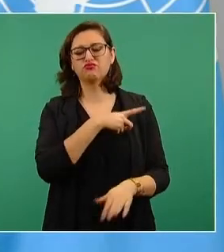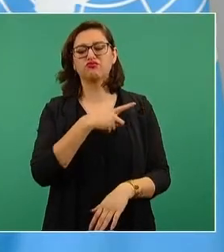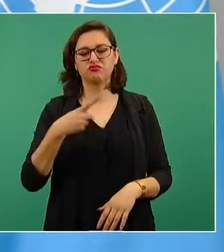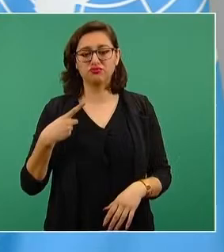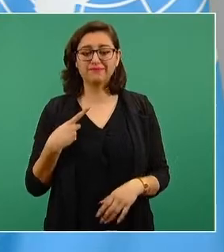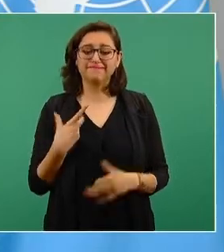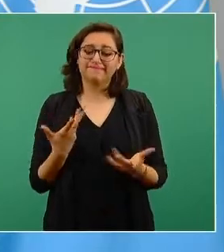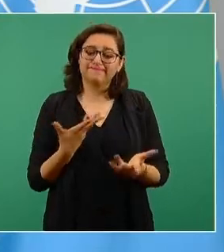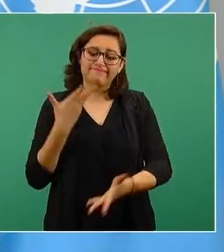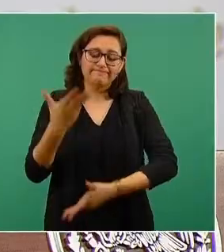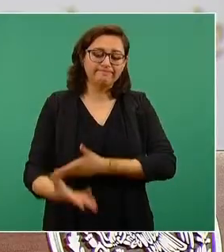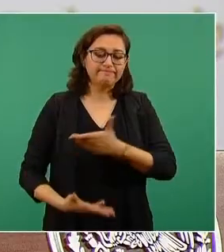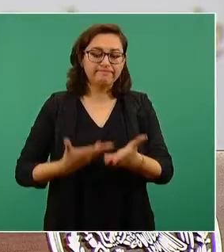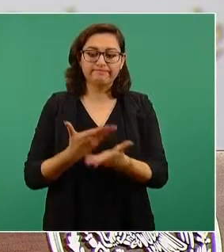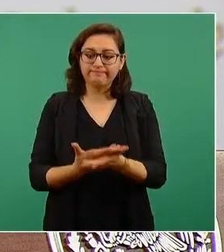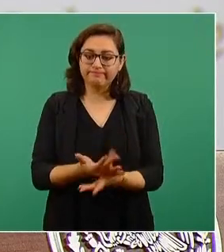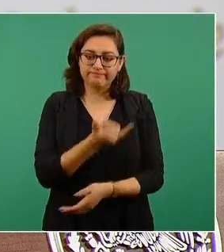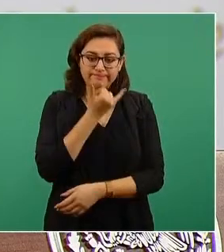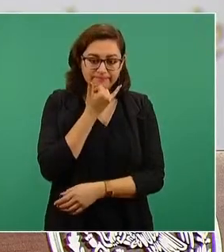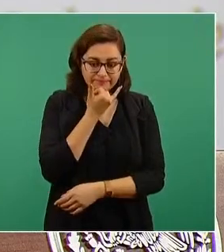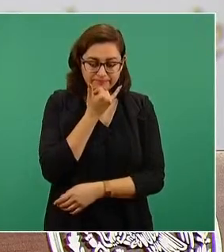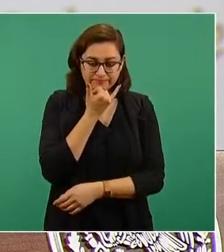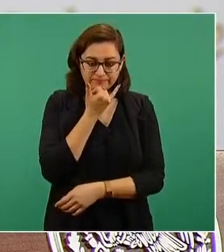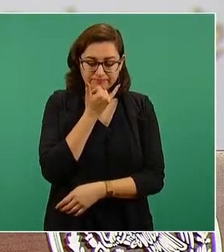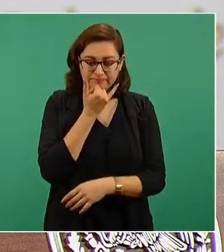y ofrecer disculpas, ¿no?